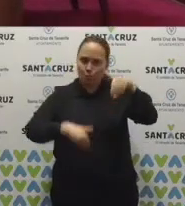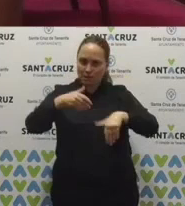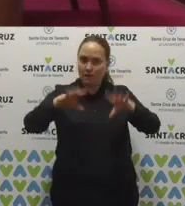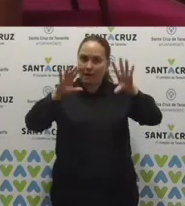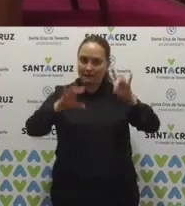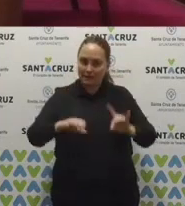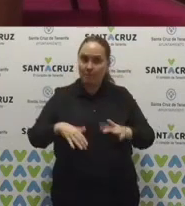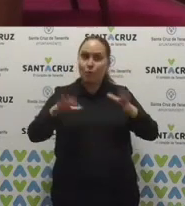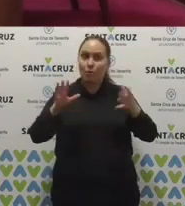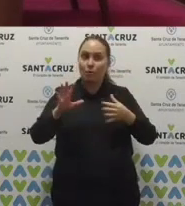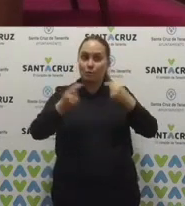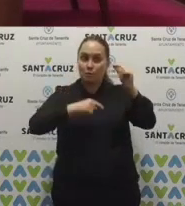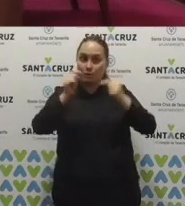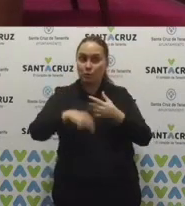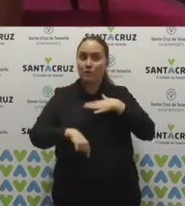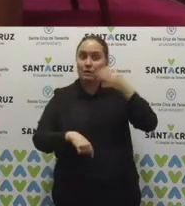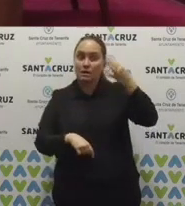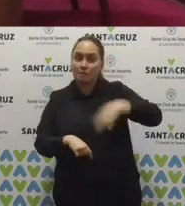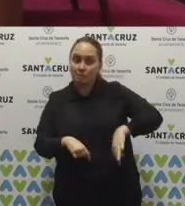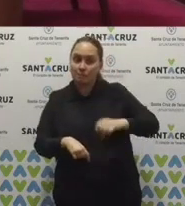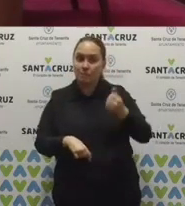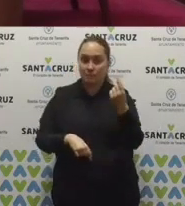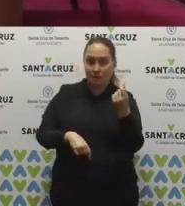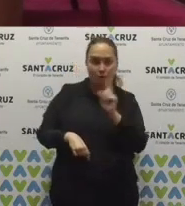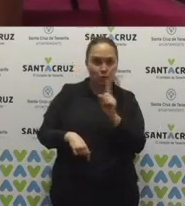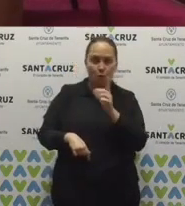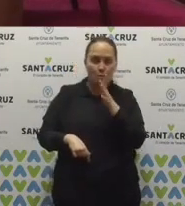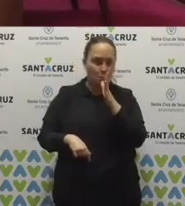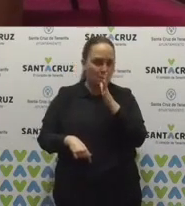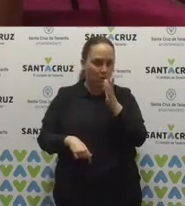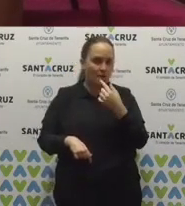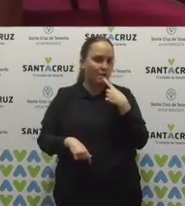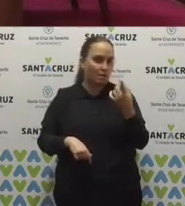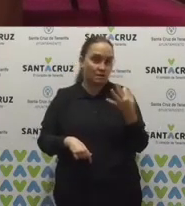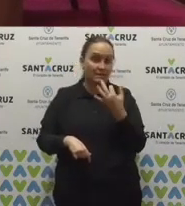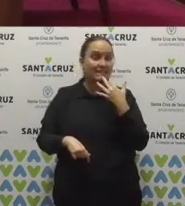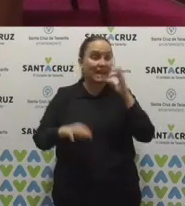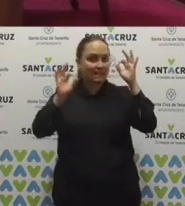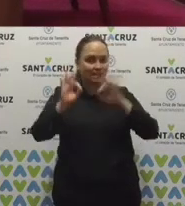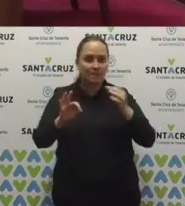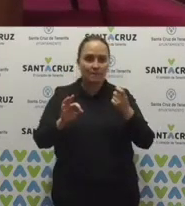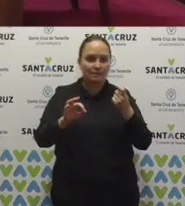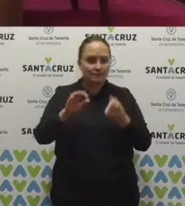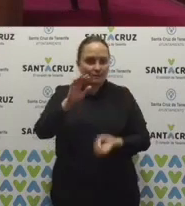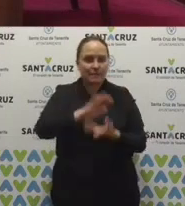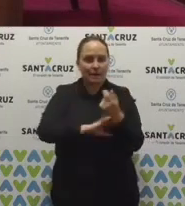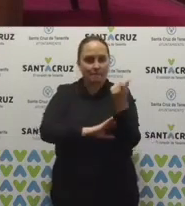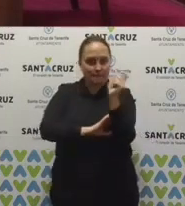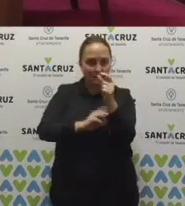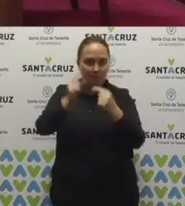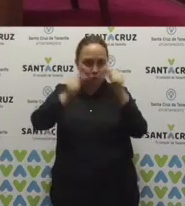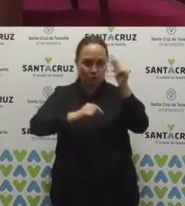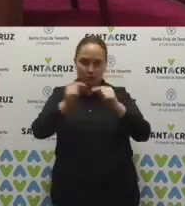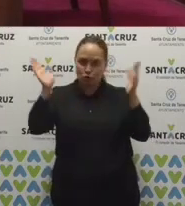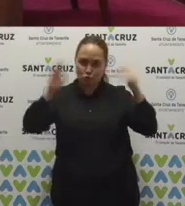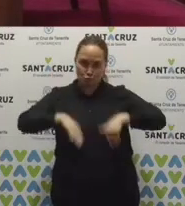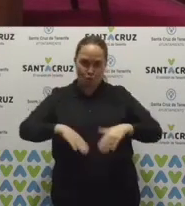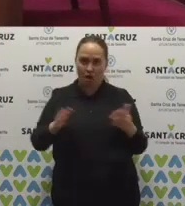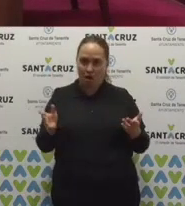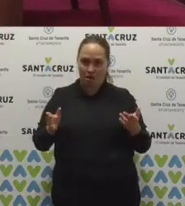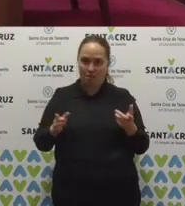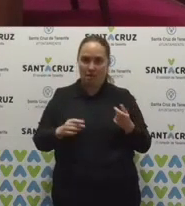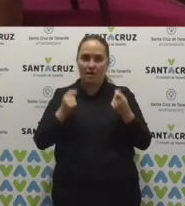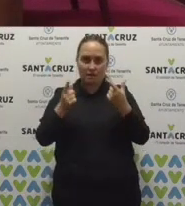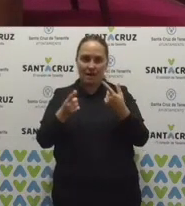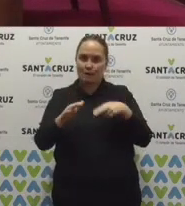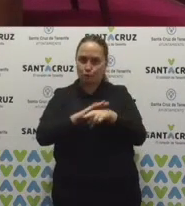con disponibilidad presupuestaria no porque habría que poner una lo digo habría que poner una partida presupuestaria aquello que no tiene y dotarlas suficientemente